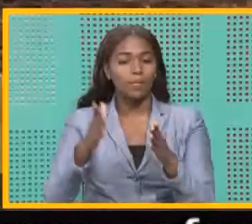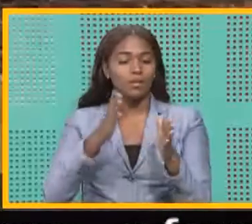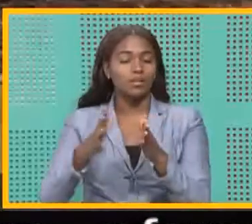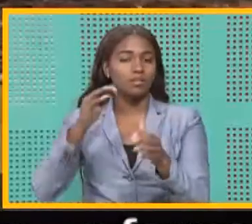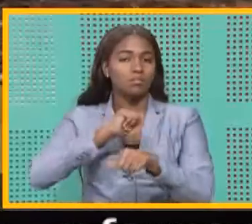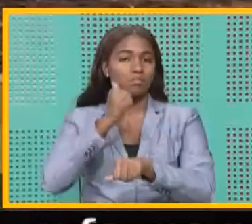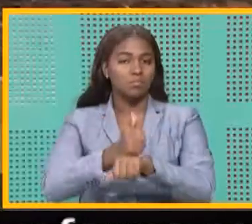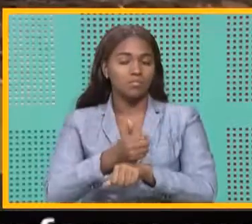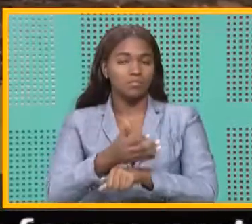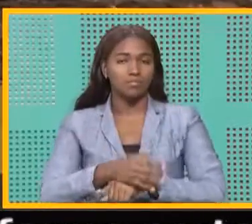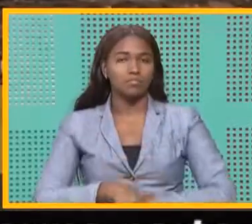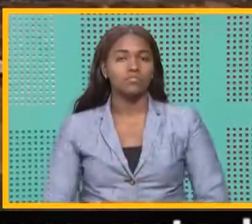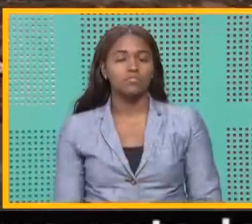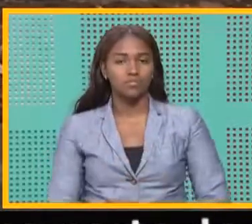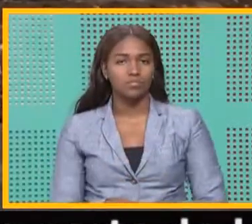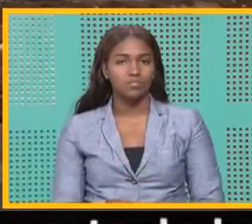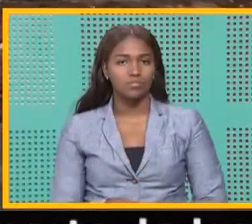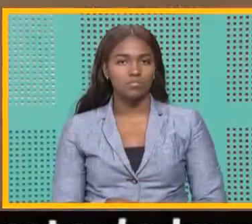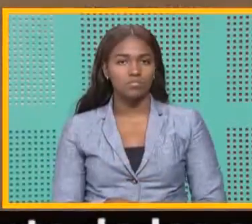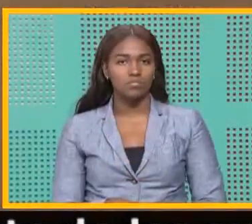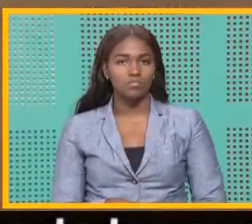licitación.